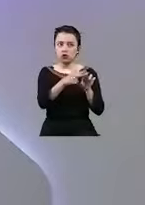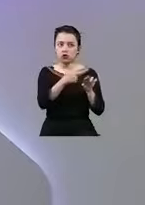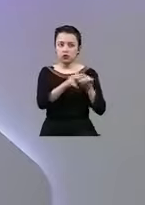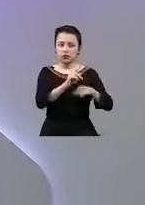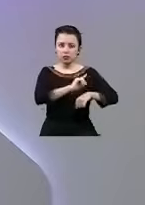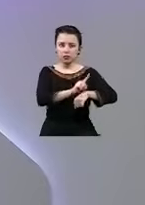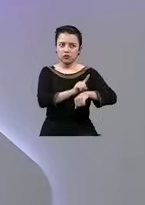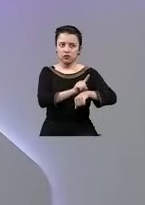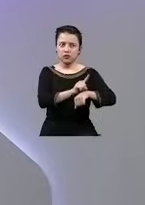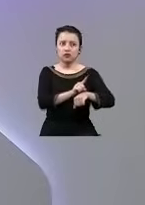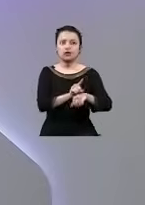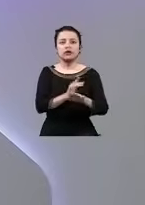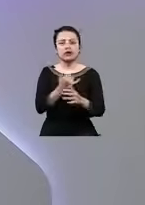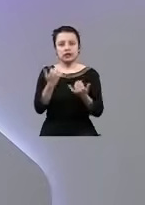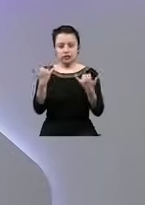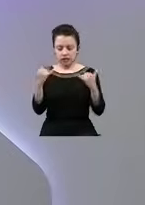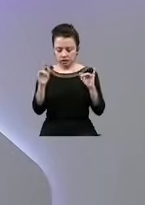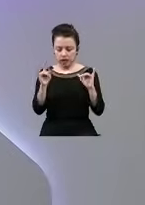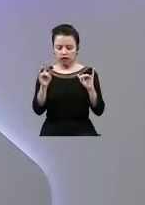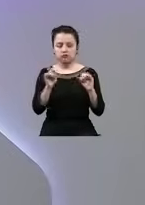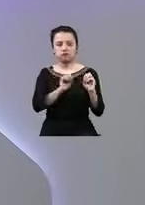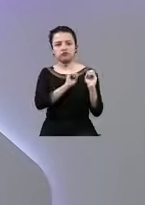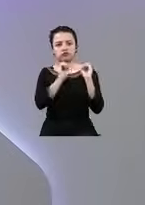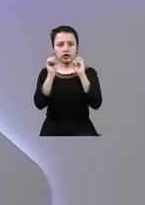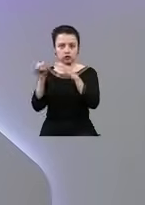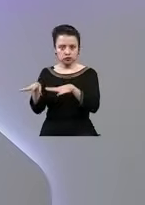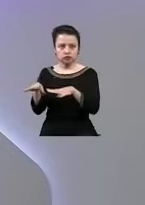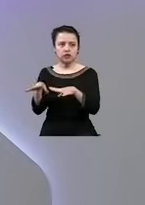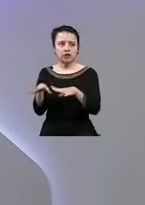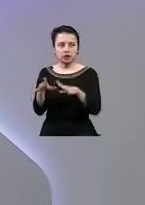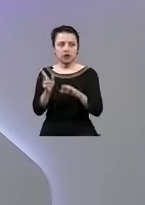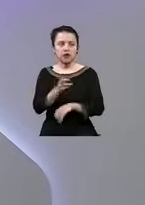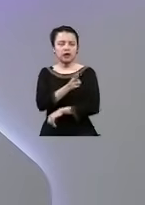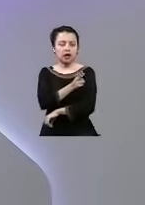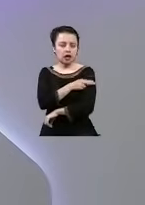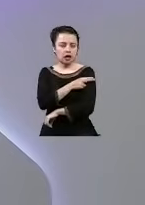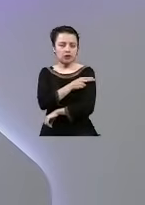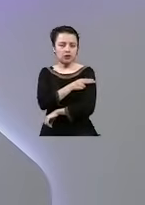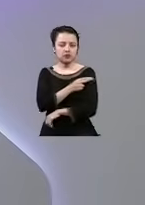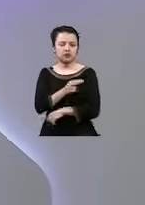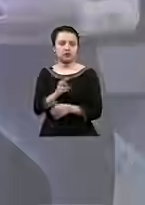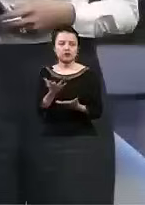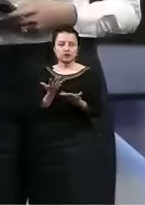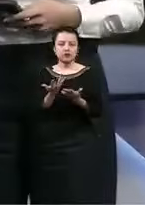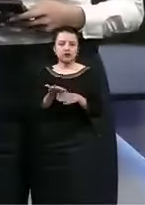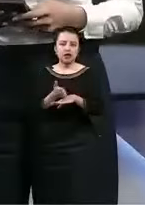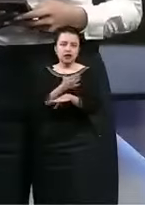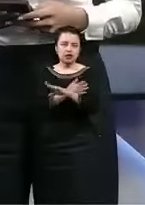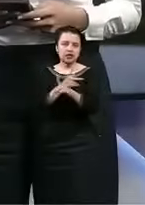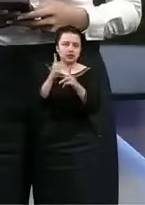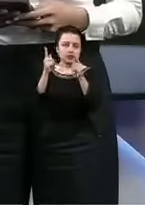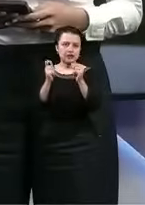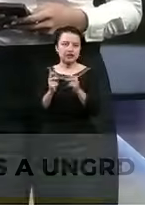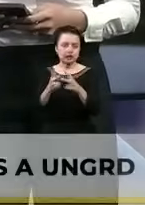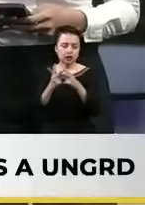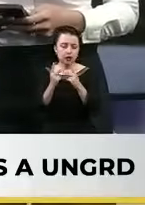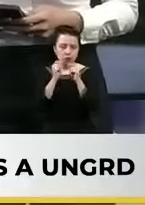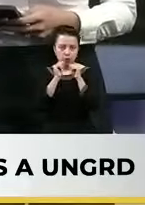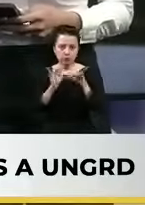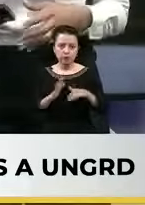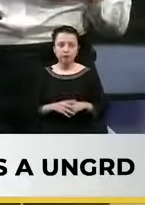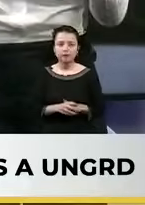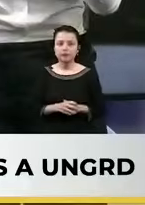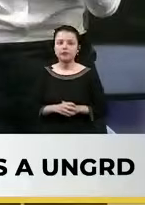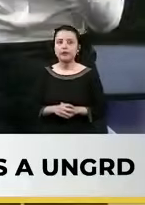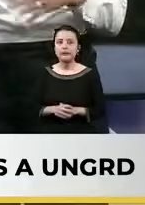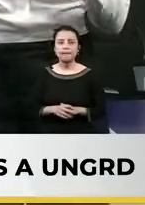ya renunciaron a ser parte de esa comisión interparlamentaria de crédito público. Que ella... Y otro congresista, ella, ¿no? Sí, señora. Y Wadid